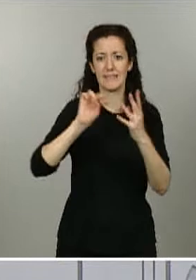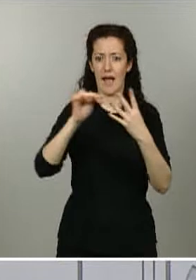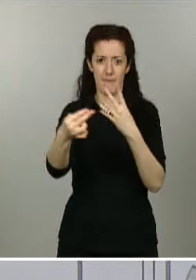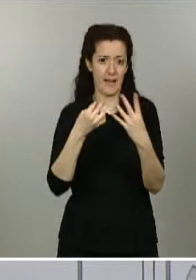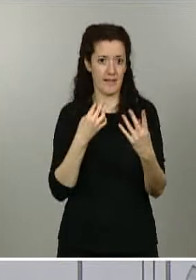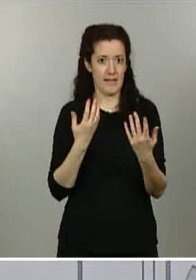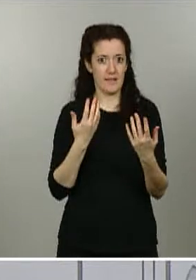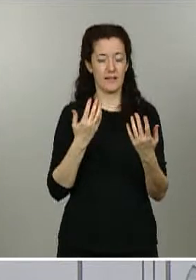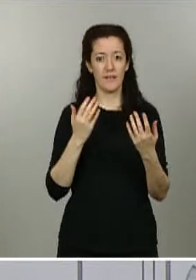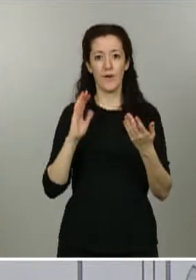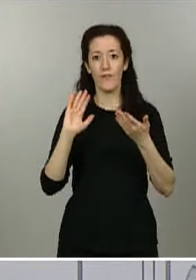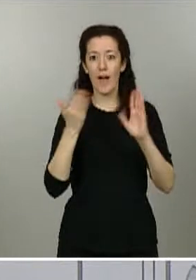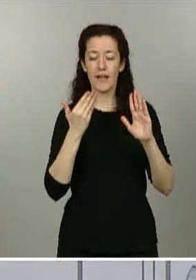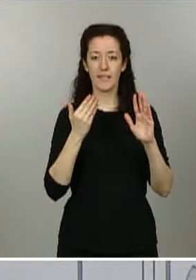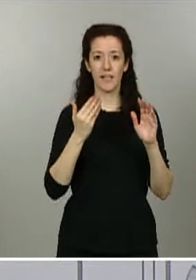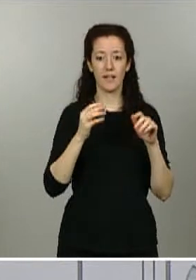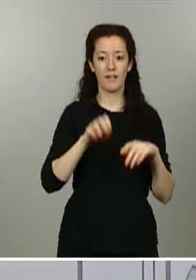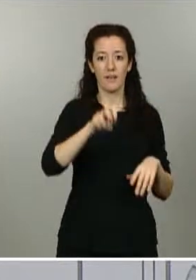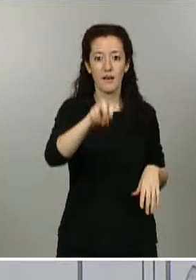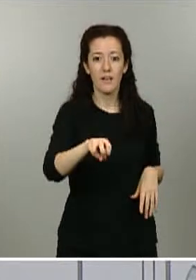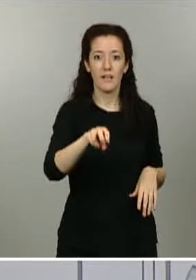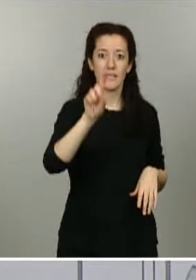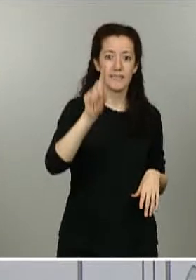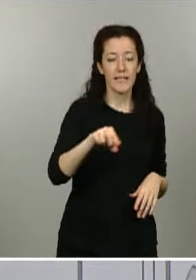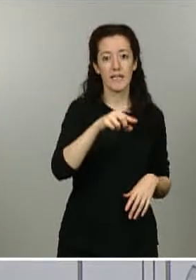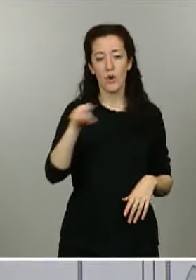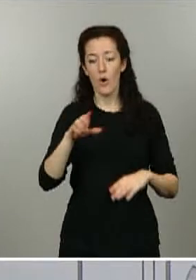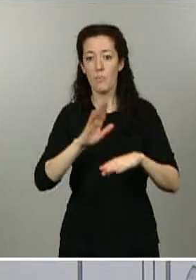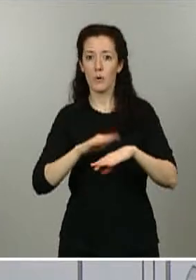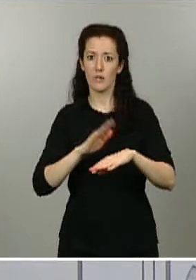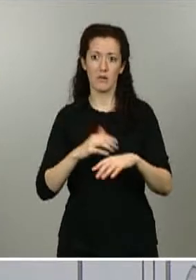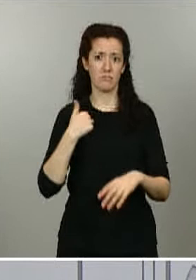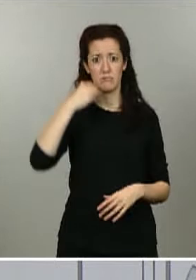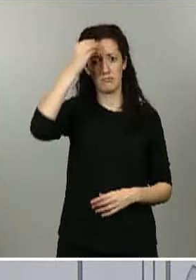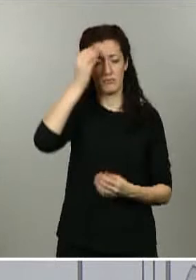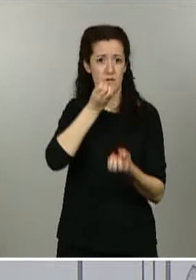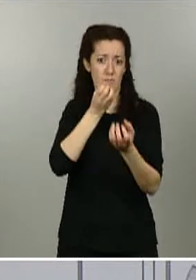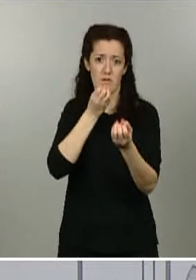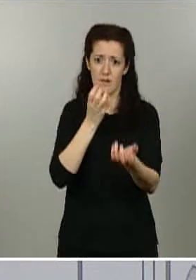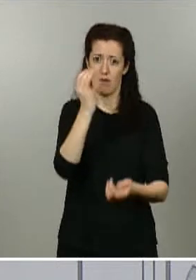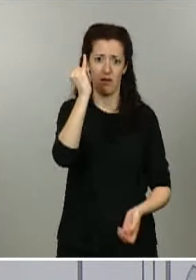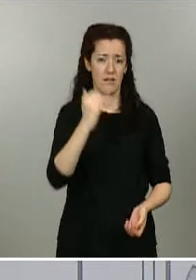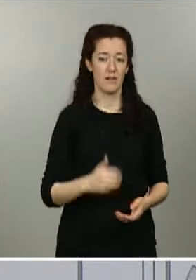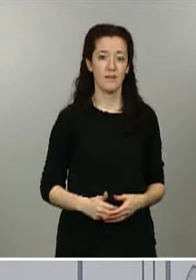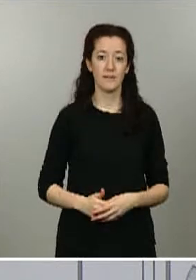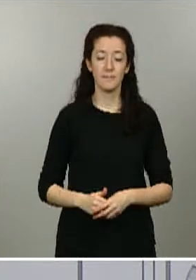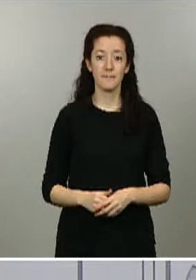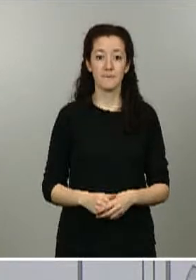tiene algo que decir sobre esto está perfectamente informado. Entiendo que serán en algún momento